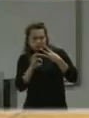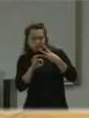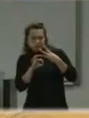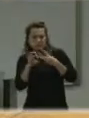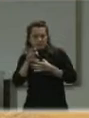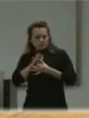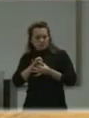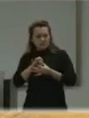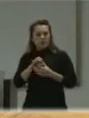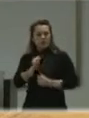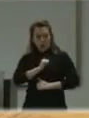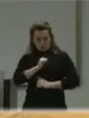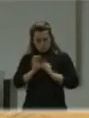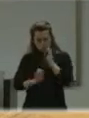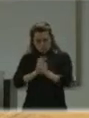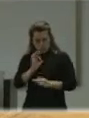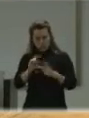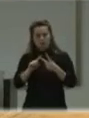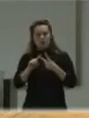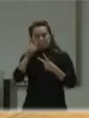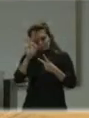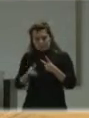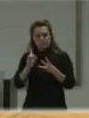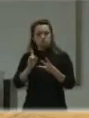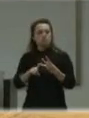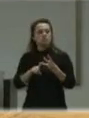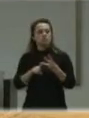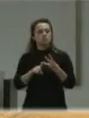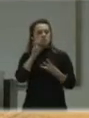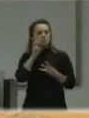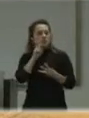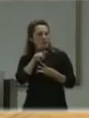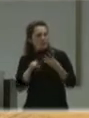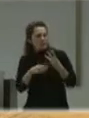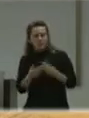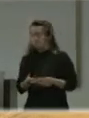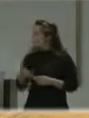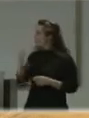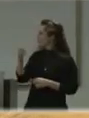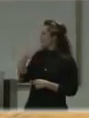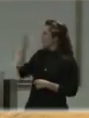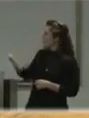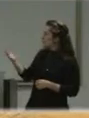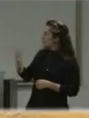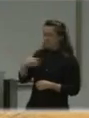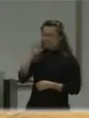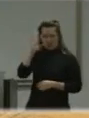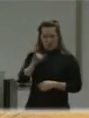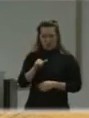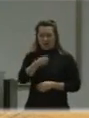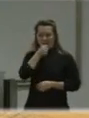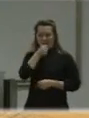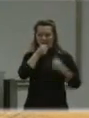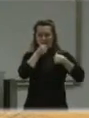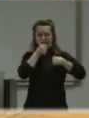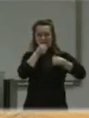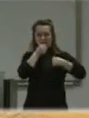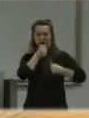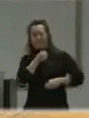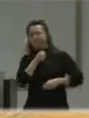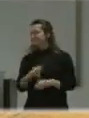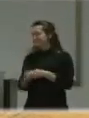autocuidado toma decisiones y sexualidad creo que me quedaré con el micrófono Gracias